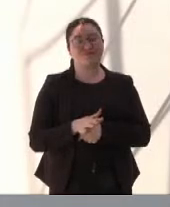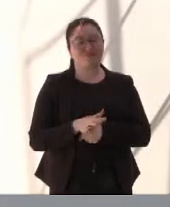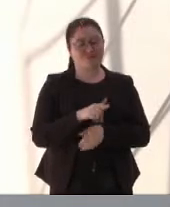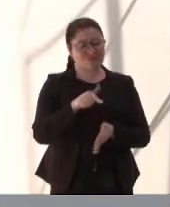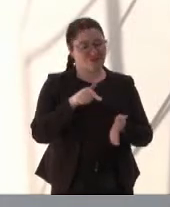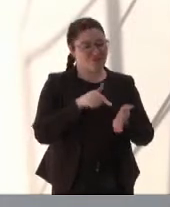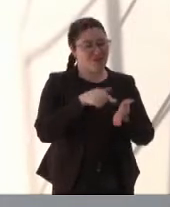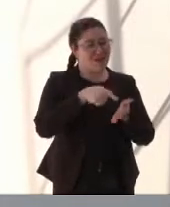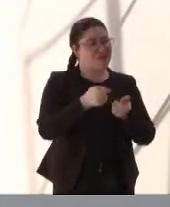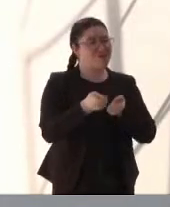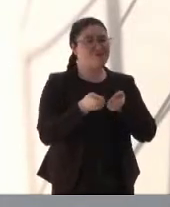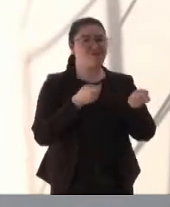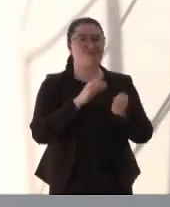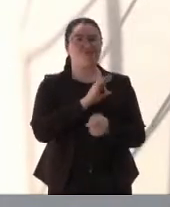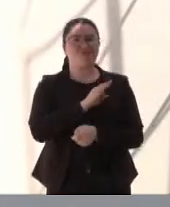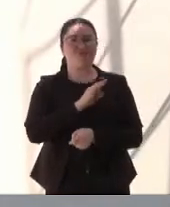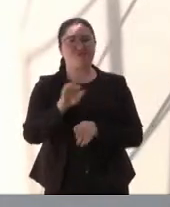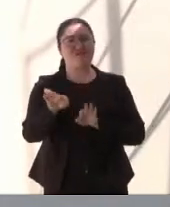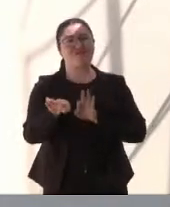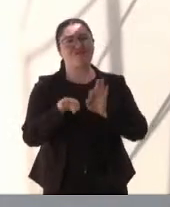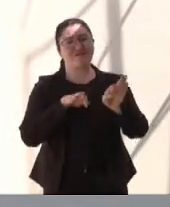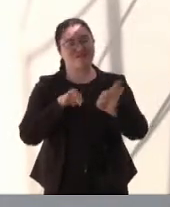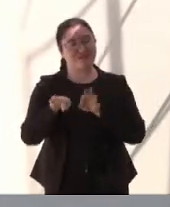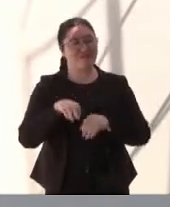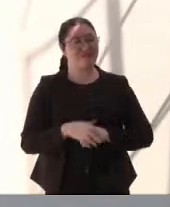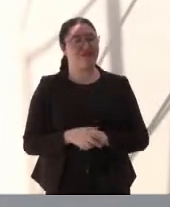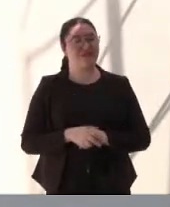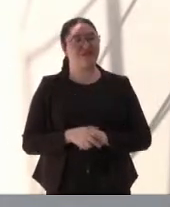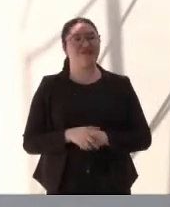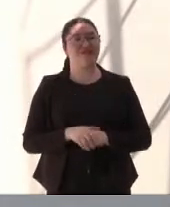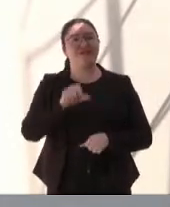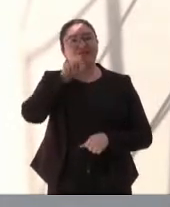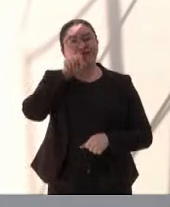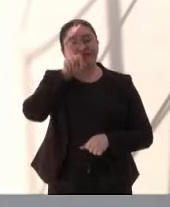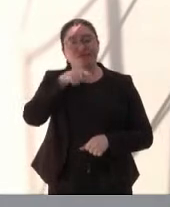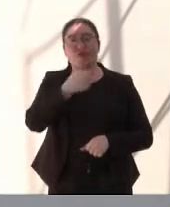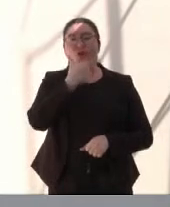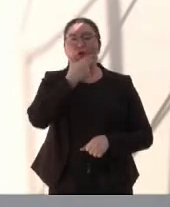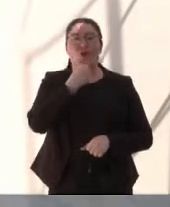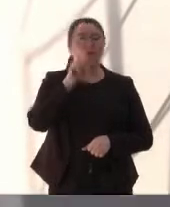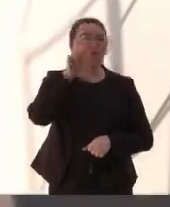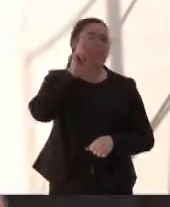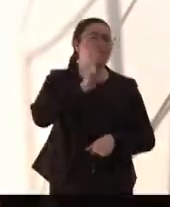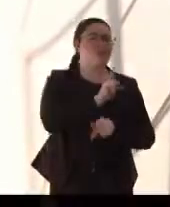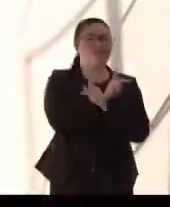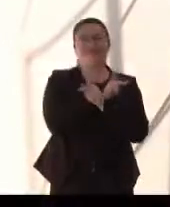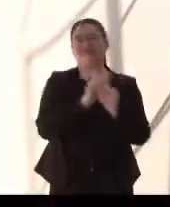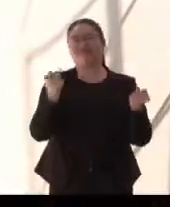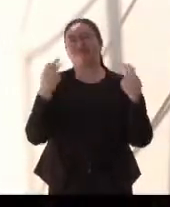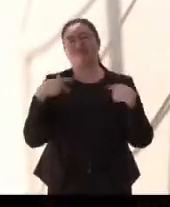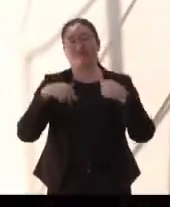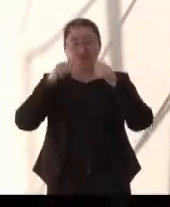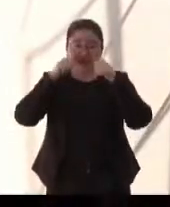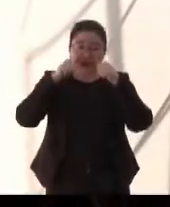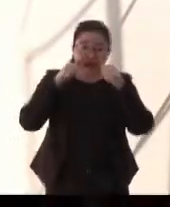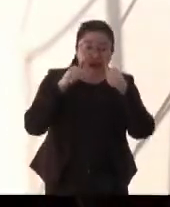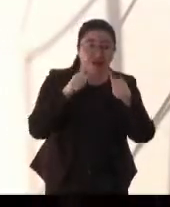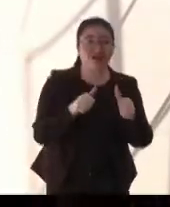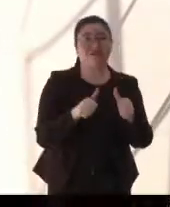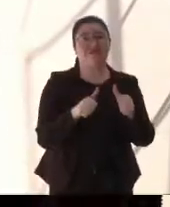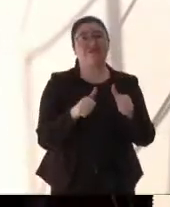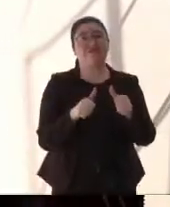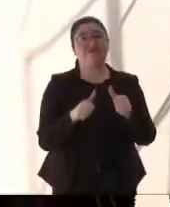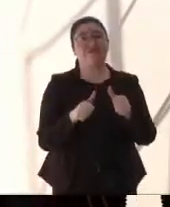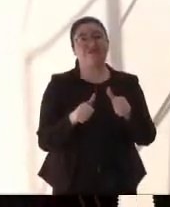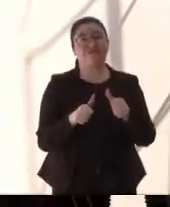espacio. Saludar a todo el personal que estará aquí, hombres, mujeres, y que estarán atendiendo pues uno de